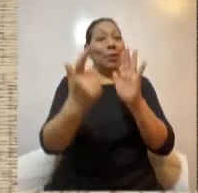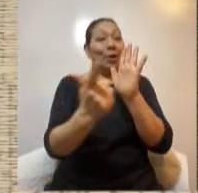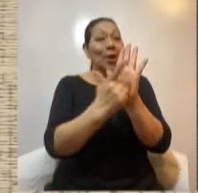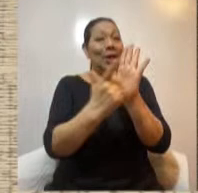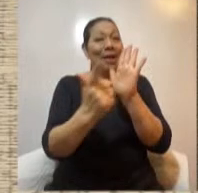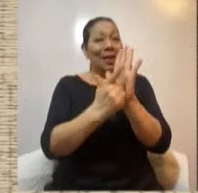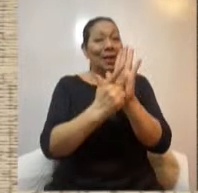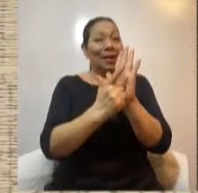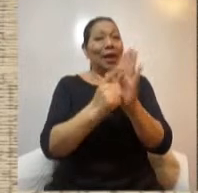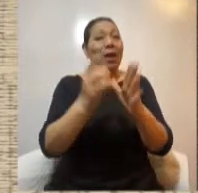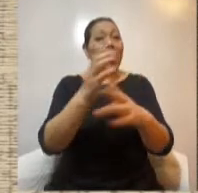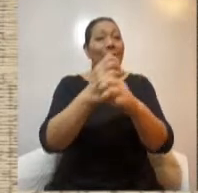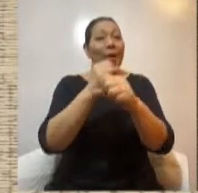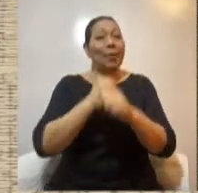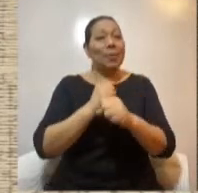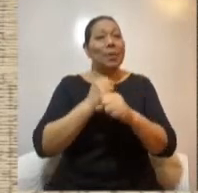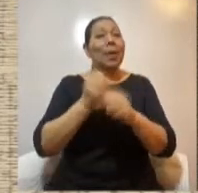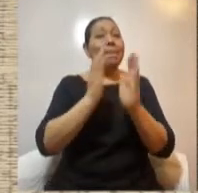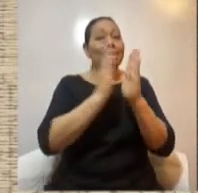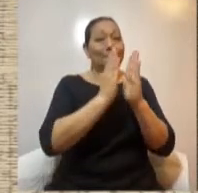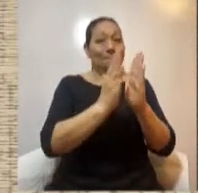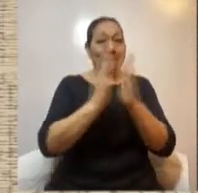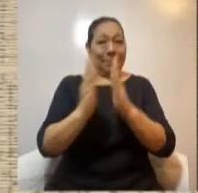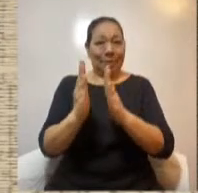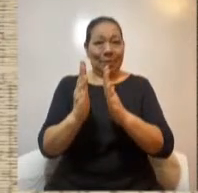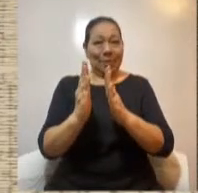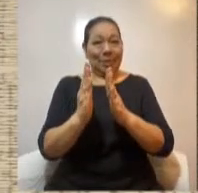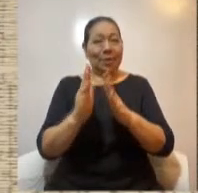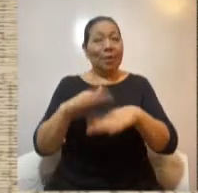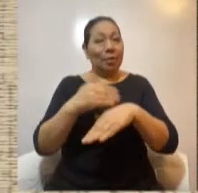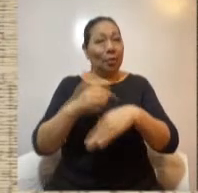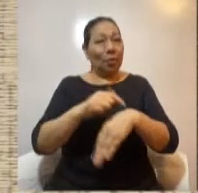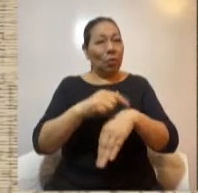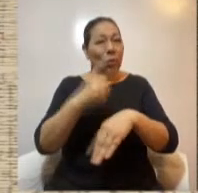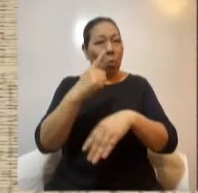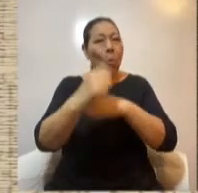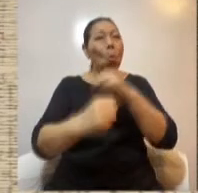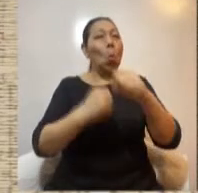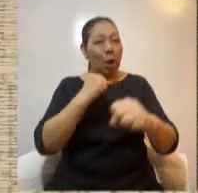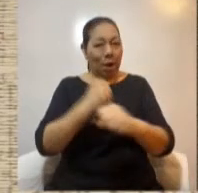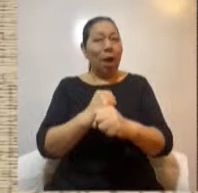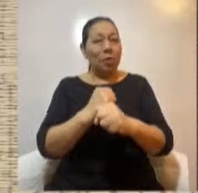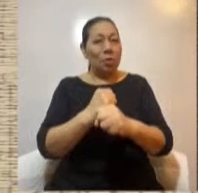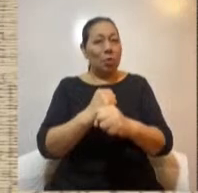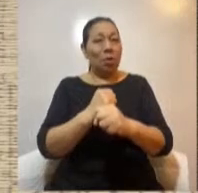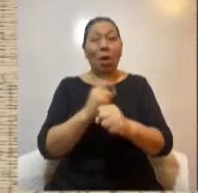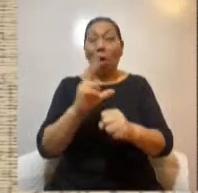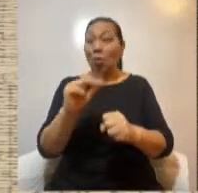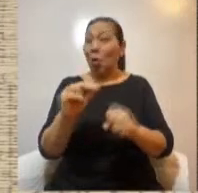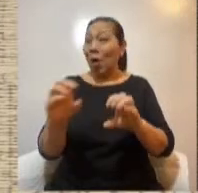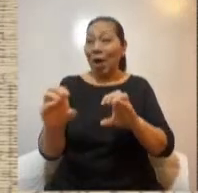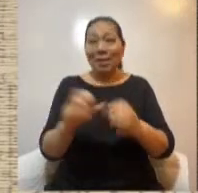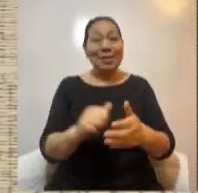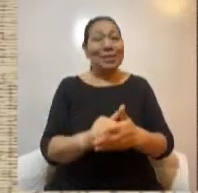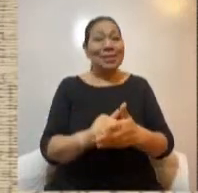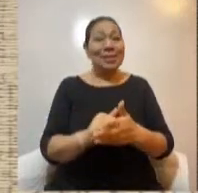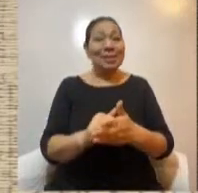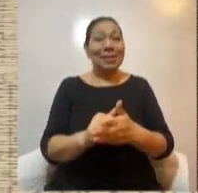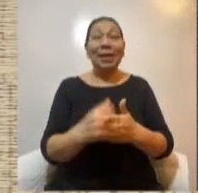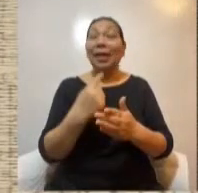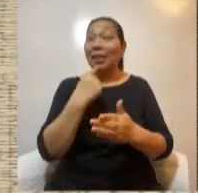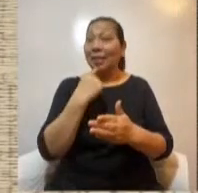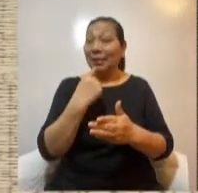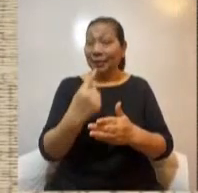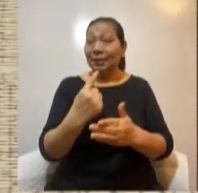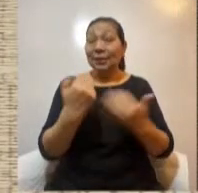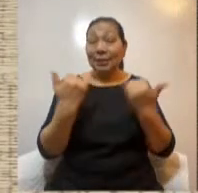Poder Legislativo que adopte las medidas adecuadas en el plazo de 1 año. De no hacerlo, dice